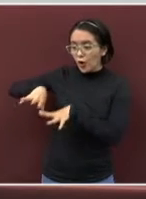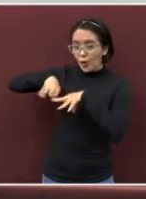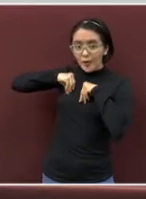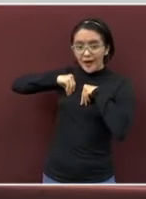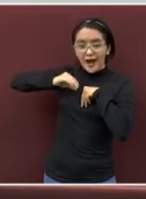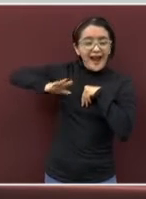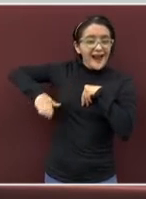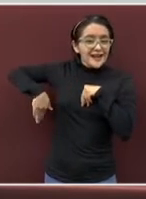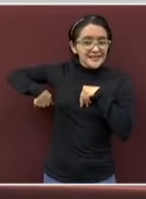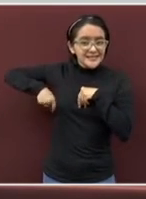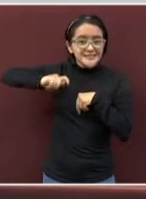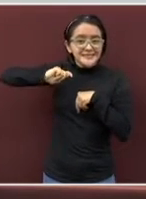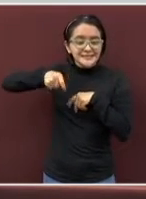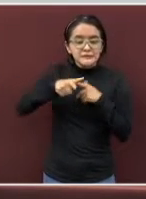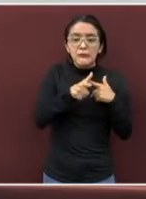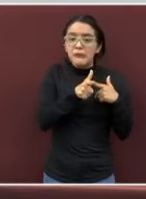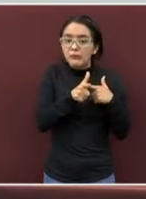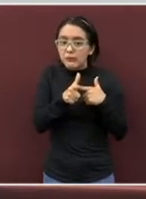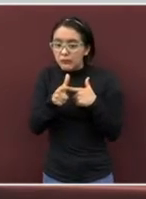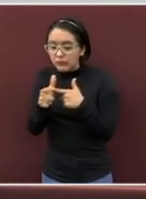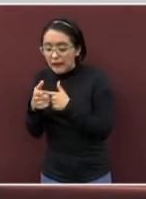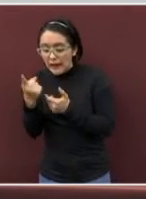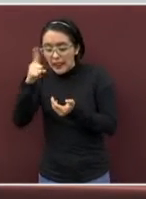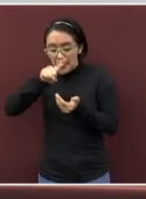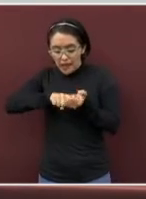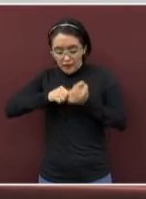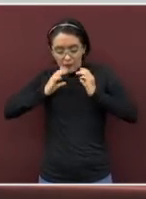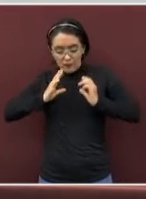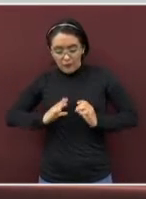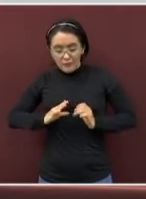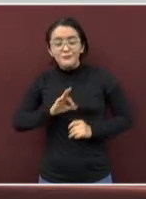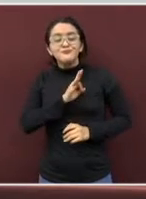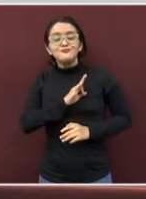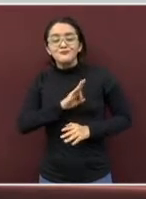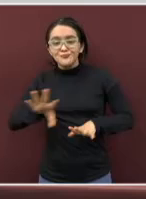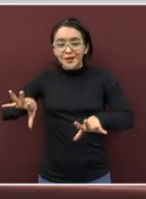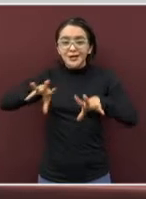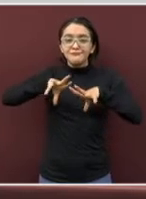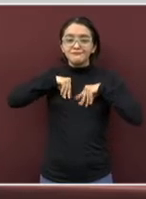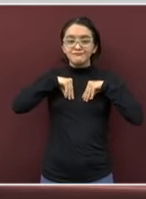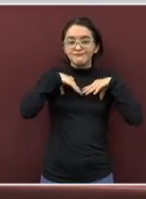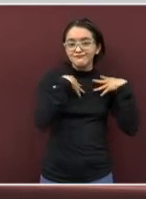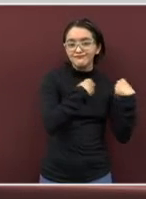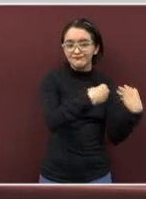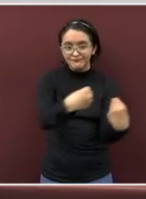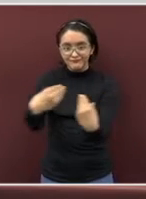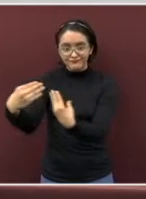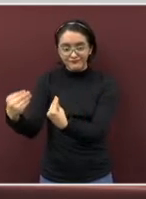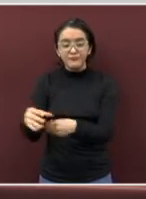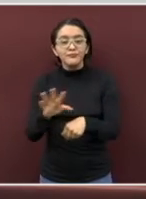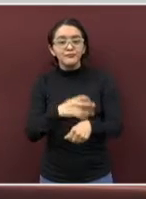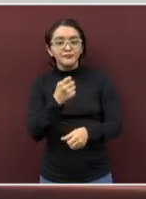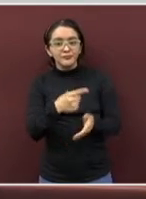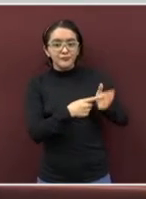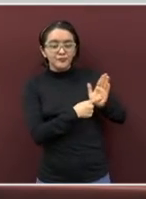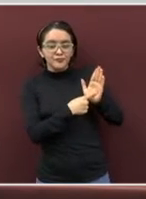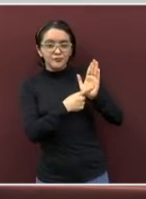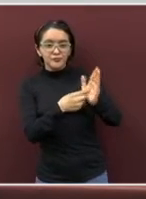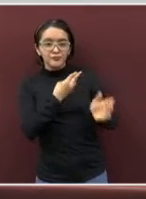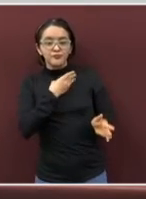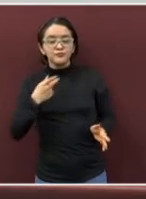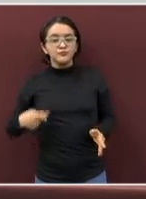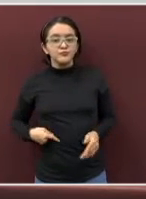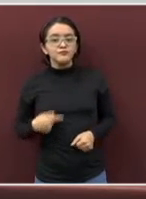aún está presente es por ello que les muestro los municipios en donde se han identificado estos casos